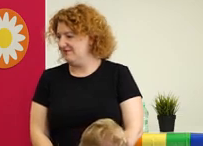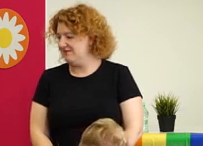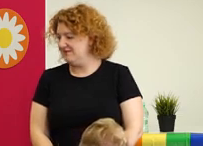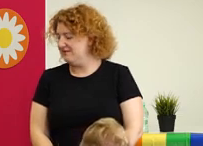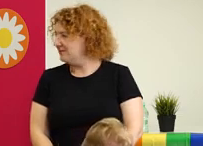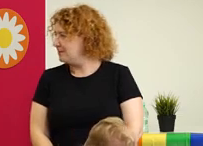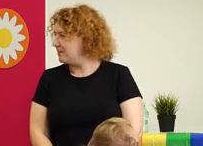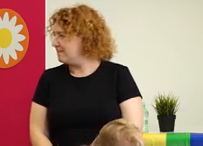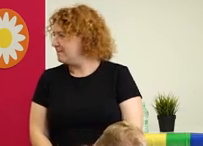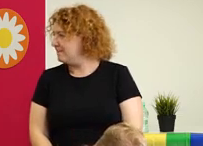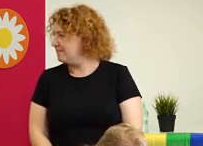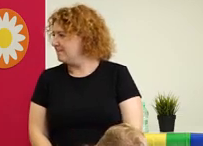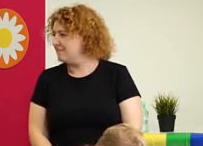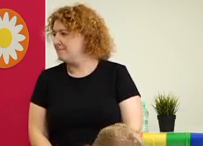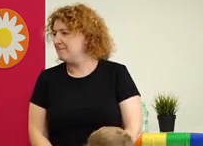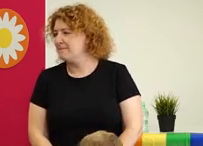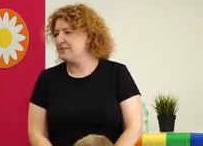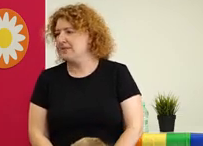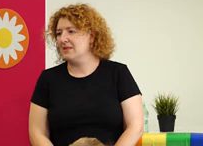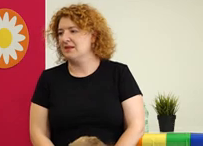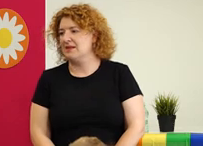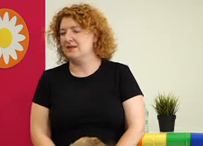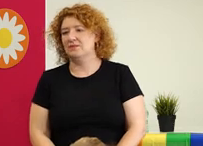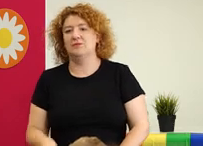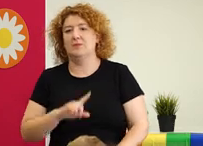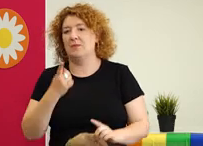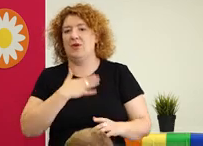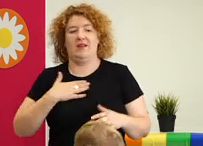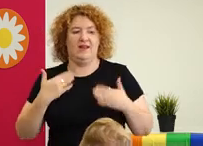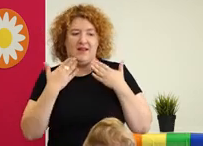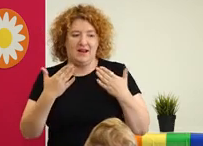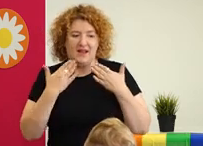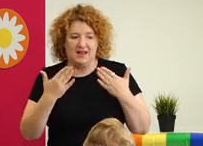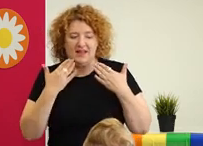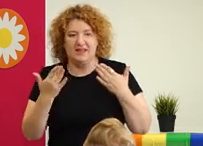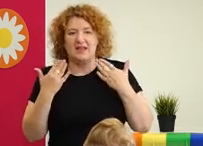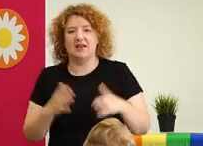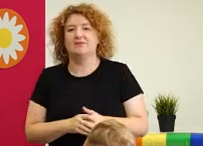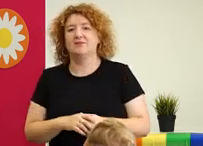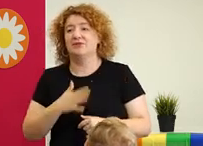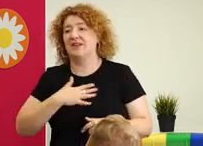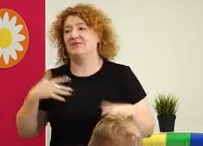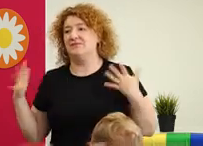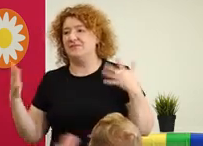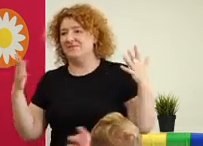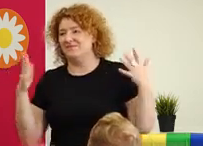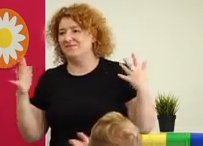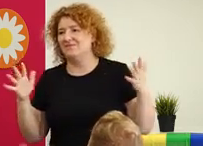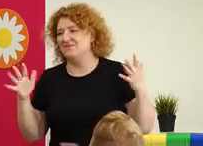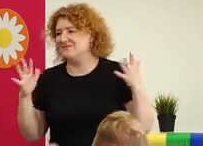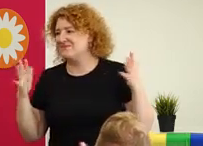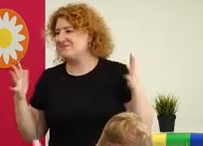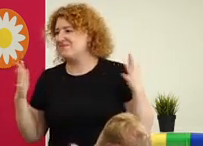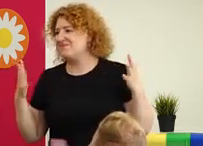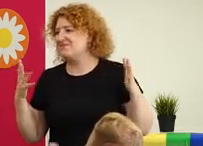Sí, pero bueno, ya, o sea, ya era la última pregunta, que os quería dar las gracias, muchísimas gracias por estar aquí. Os pido un aplauso para todas